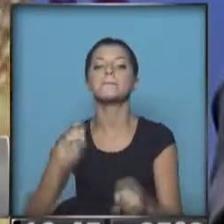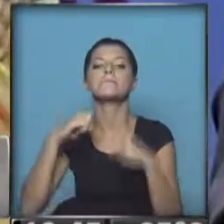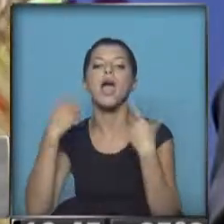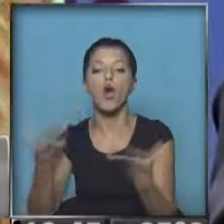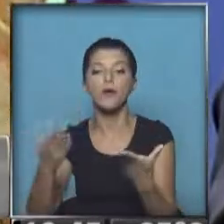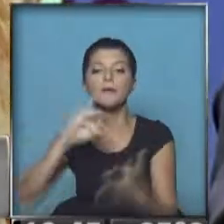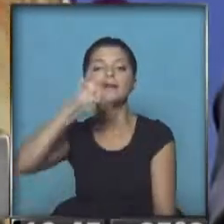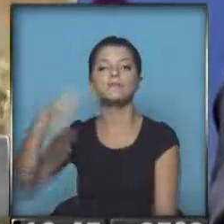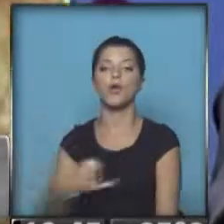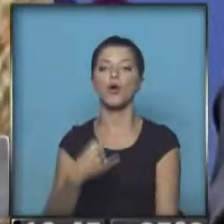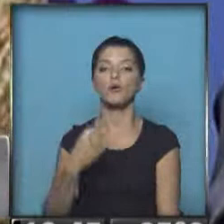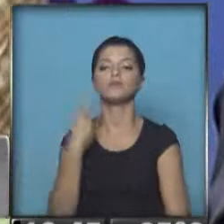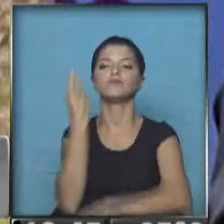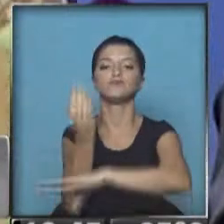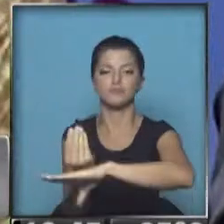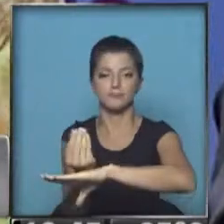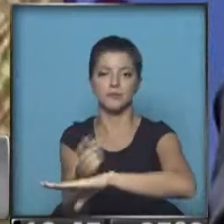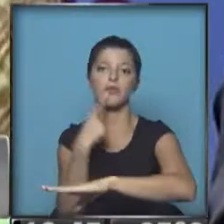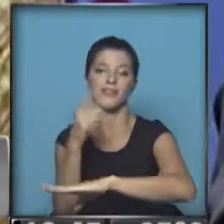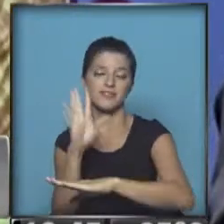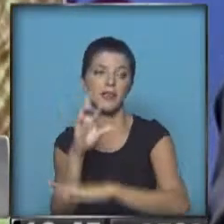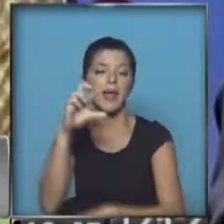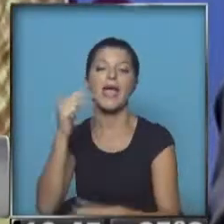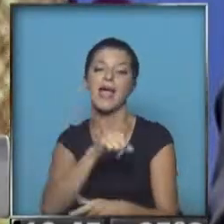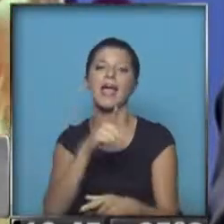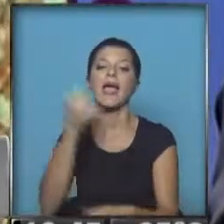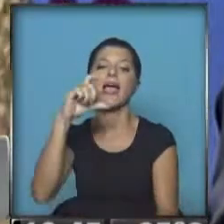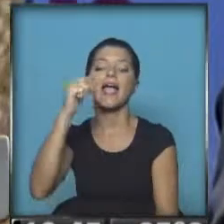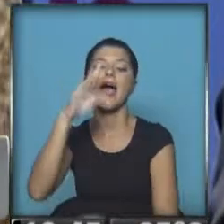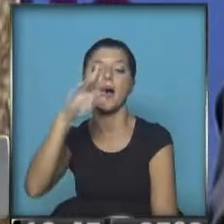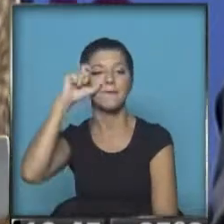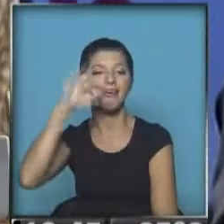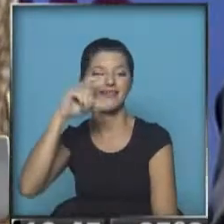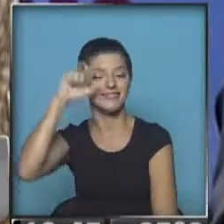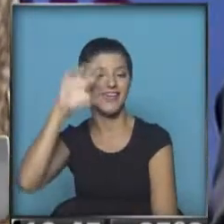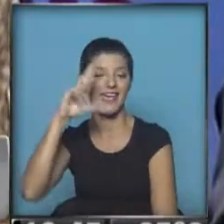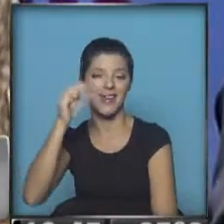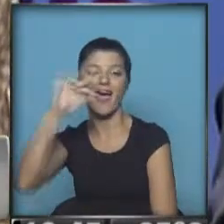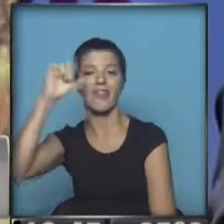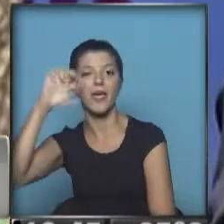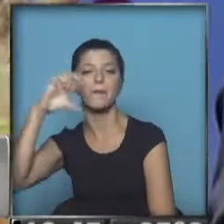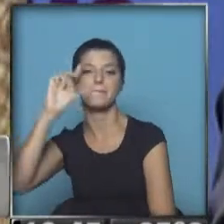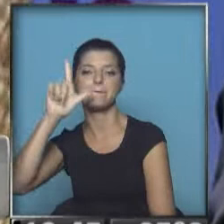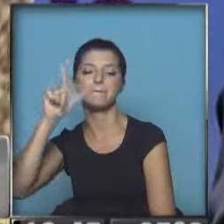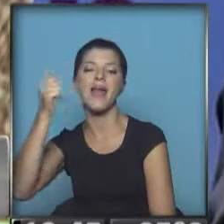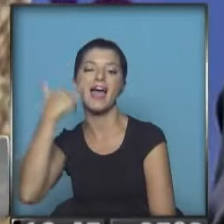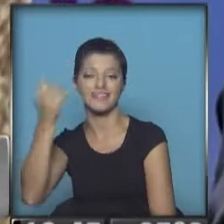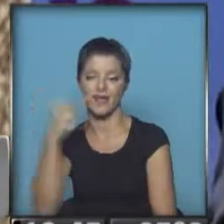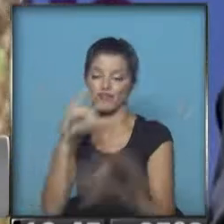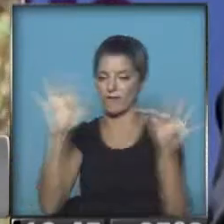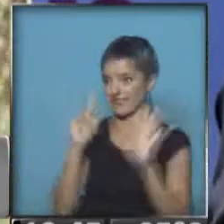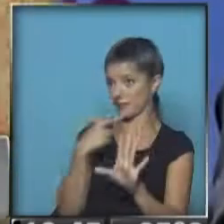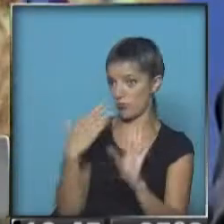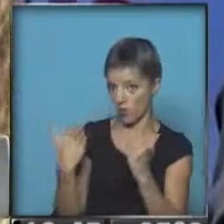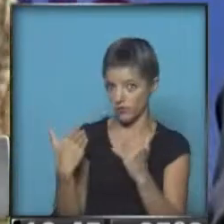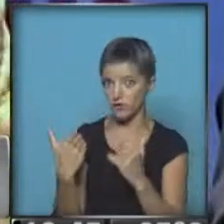la mejor cabecera de playa, si se me permite un término de ingreso. ¿Qué mejor que